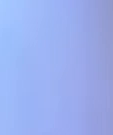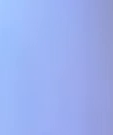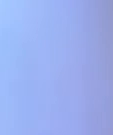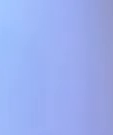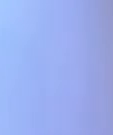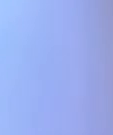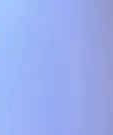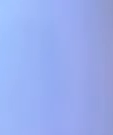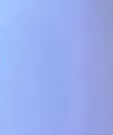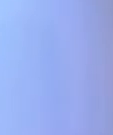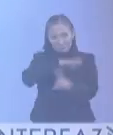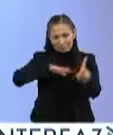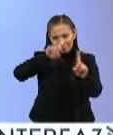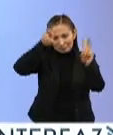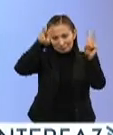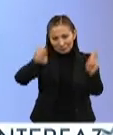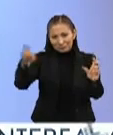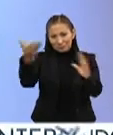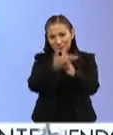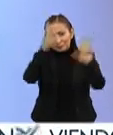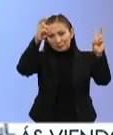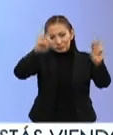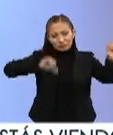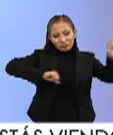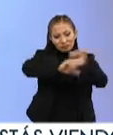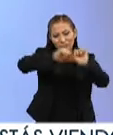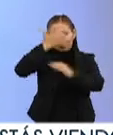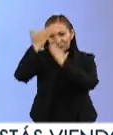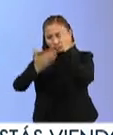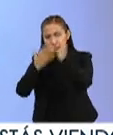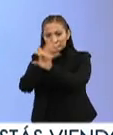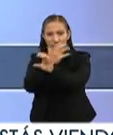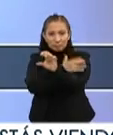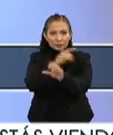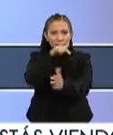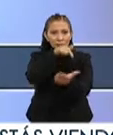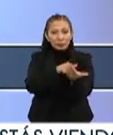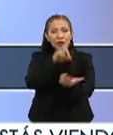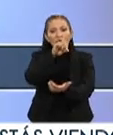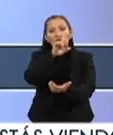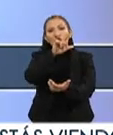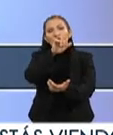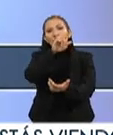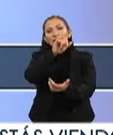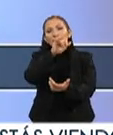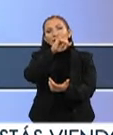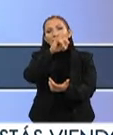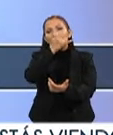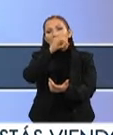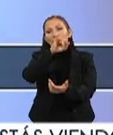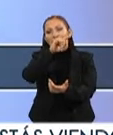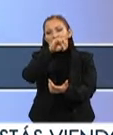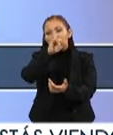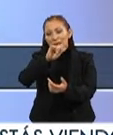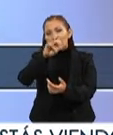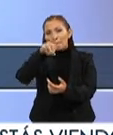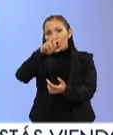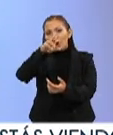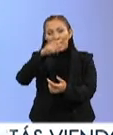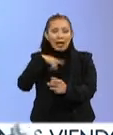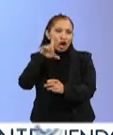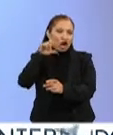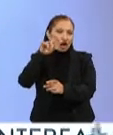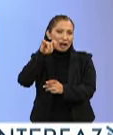Y bueno, y en este contexto, en nuestra sección de movilidad académica, nos acompaña en el estudio Dolores Yasmín Hernández Mora, le vamos a